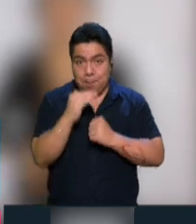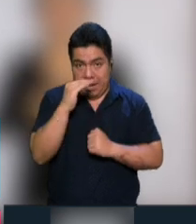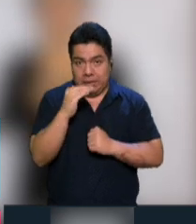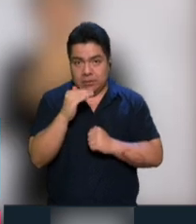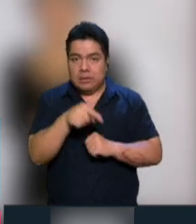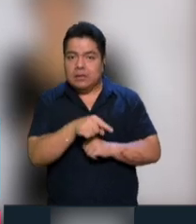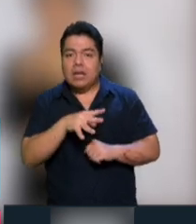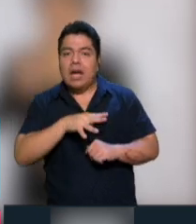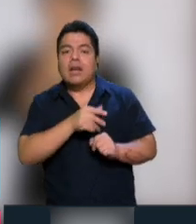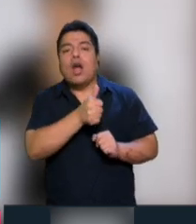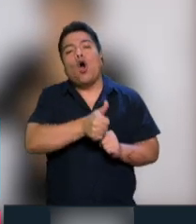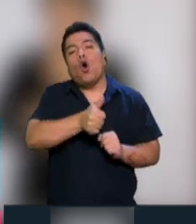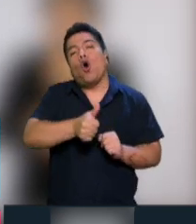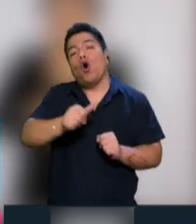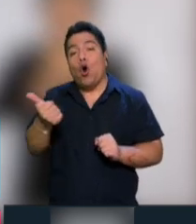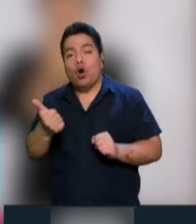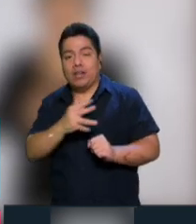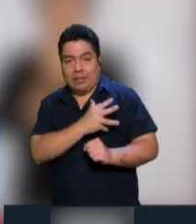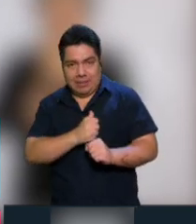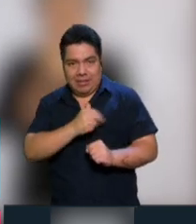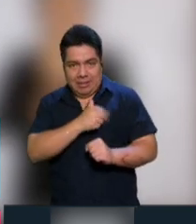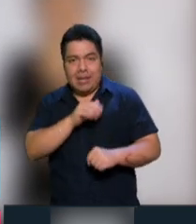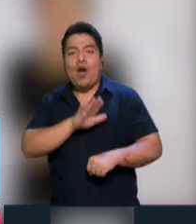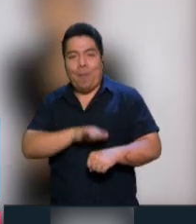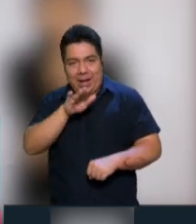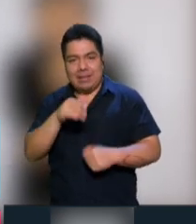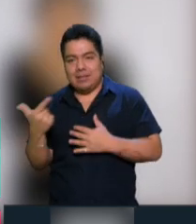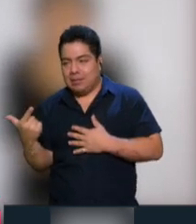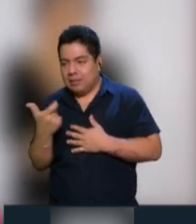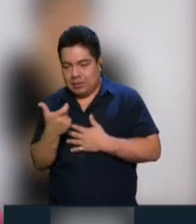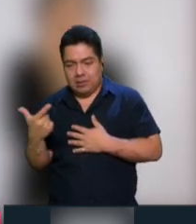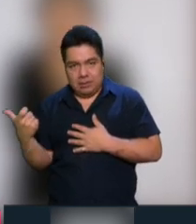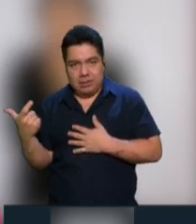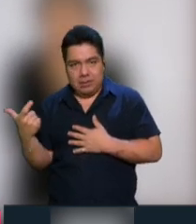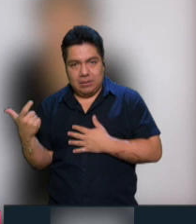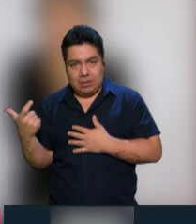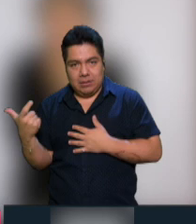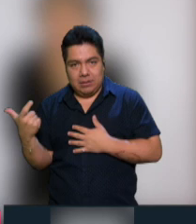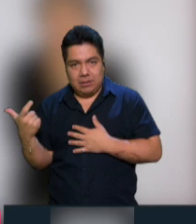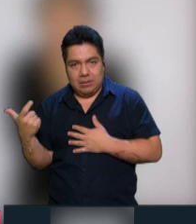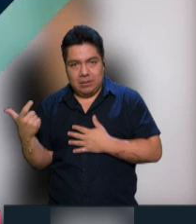pesos más por cada niño que tenga estas familias.